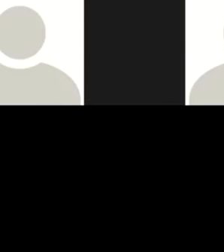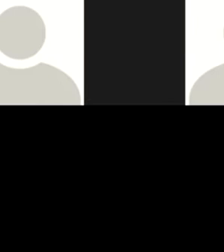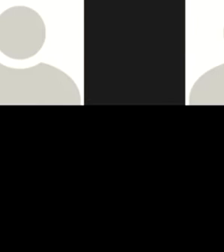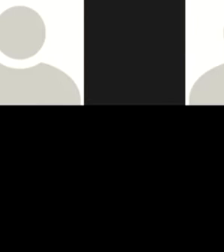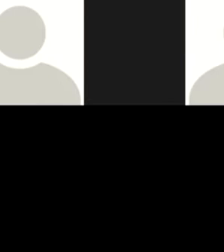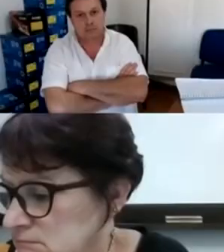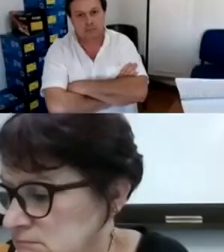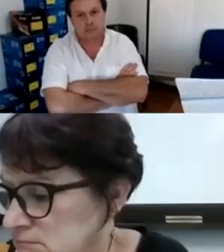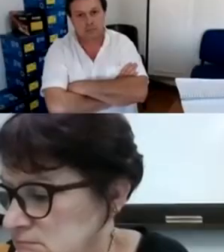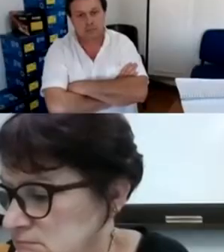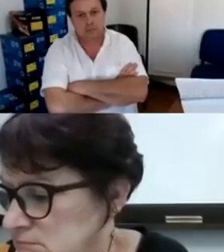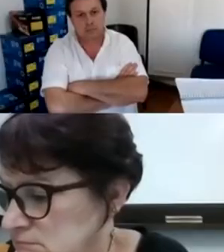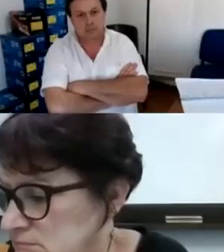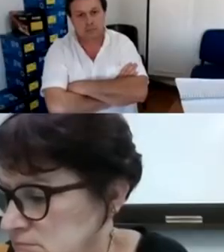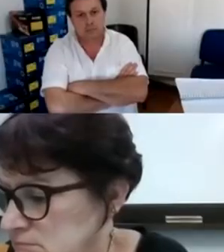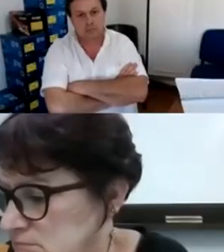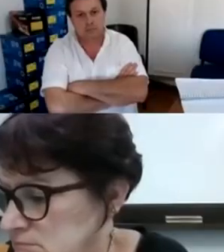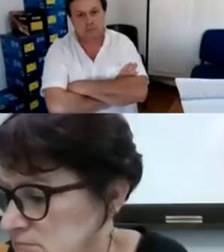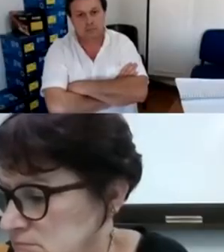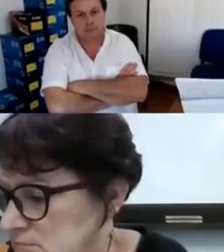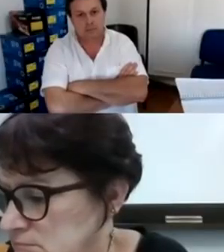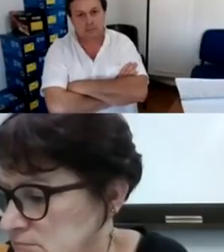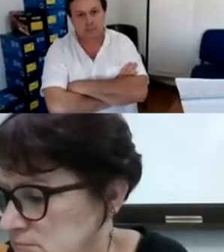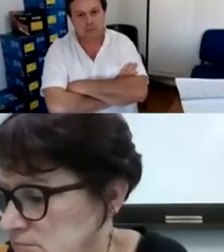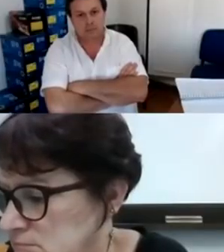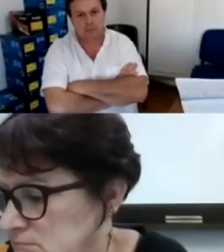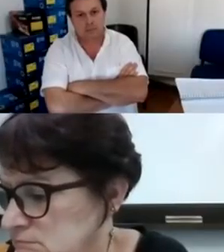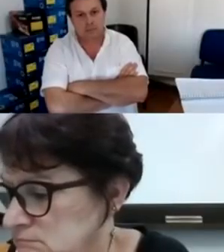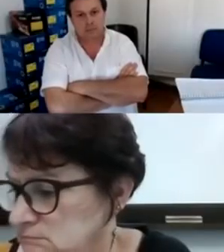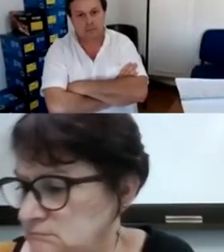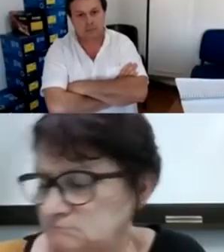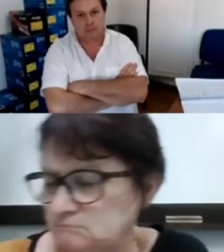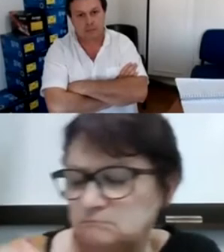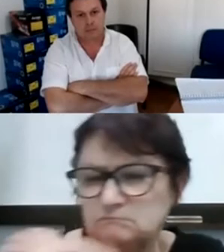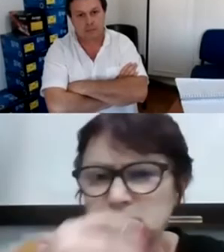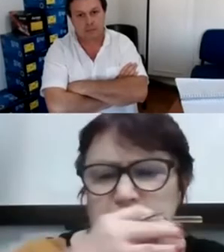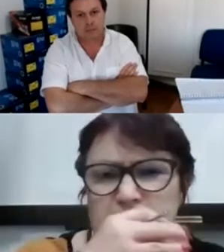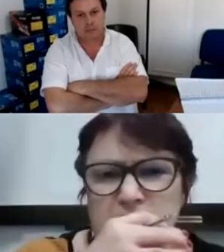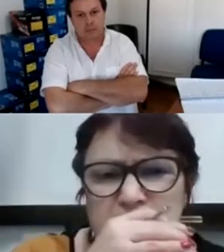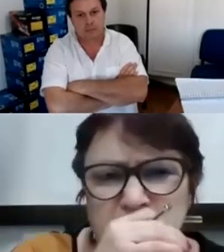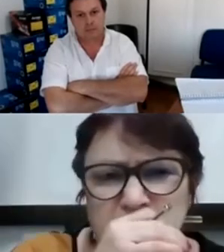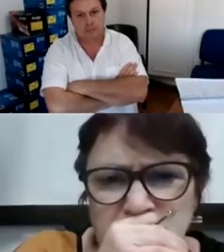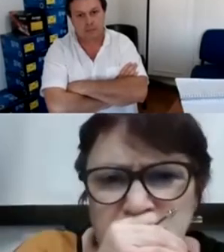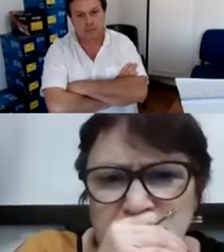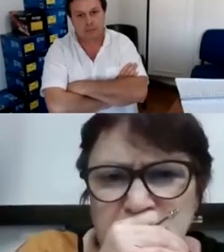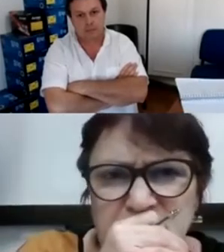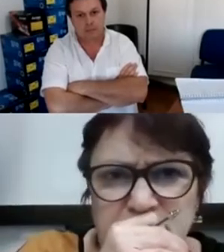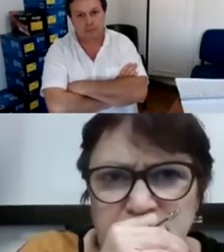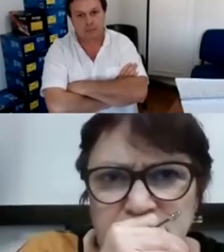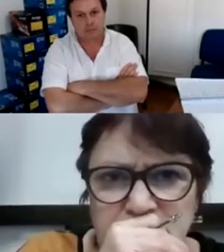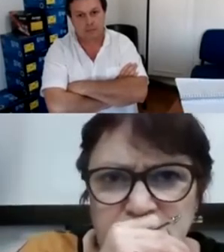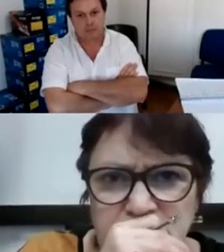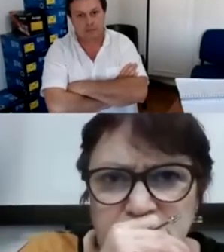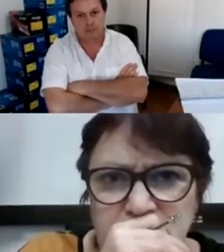en los procesos de departamentalización de los ENUR hacen que sea cada vez menos, un año tras otro, un poco menos la